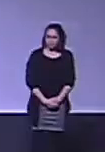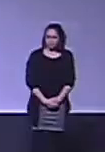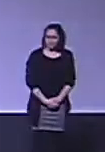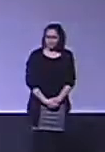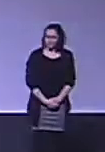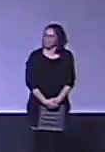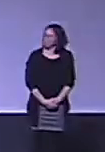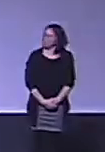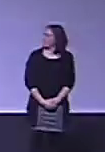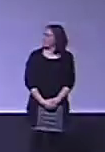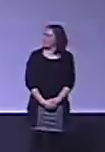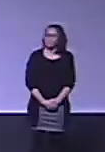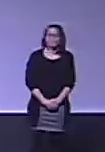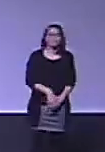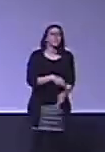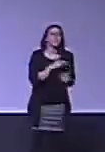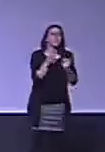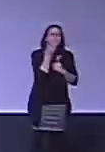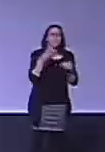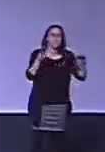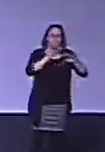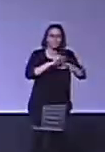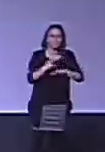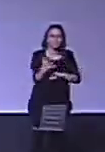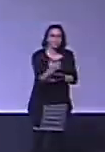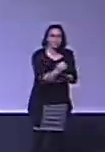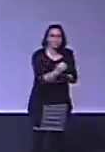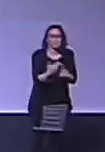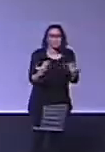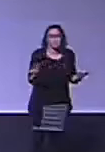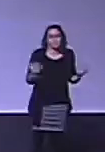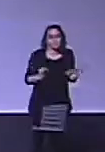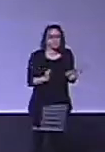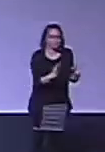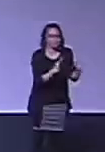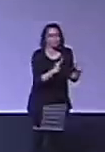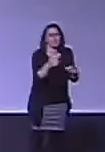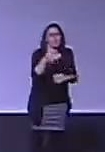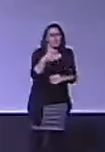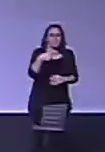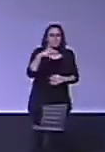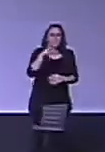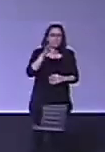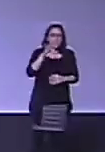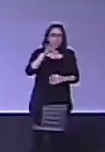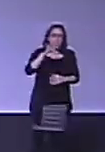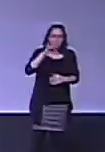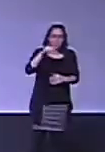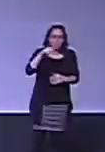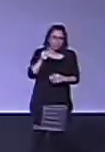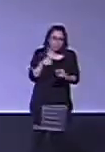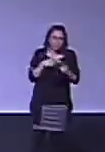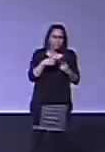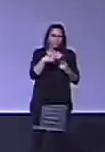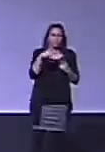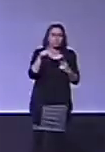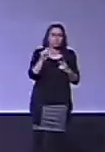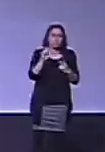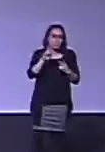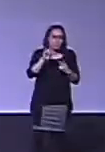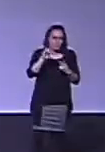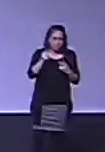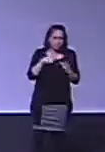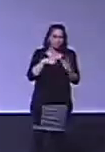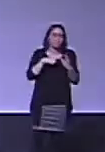Gabon danoi, eta oso bereziki Agustina Otaola, Gloria Agirre, Maria Dolores